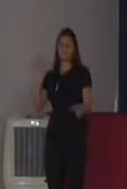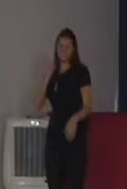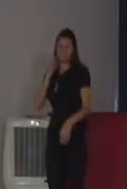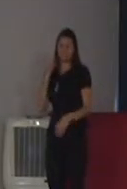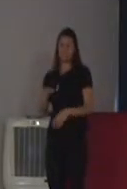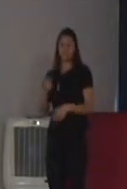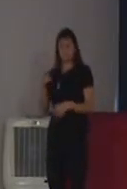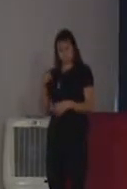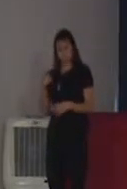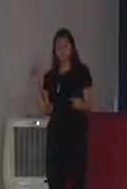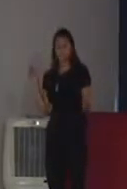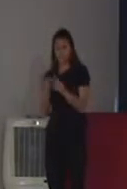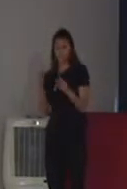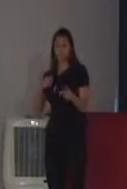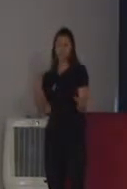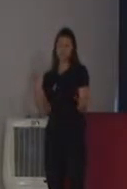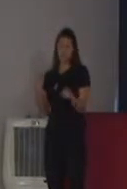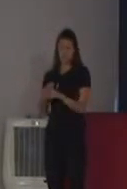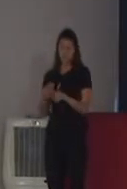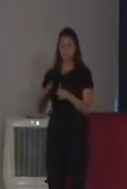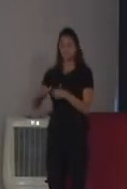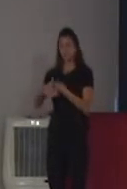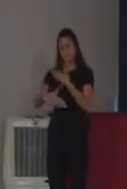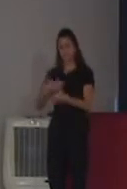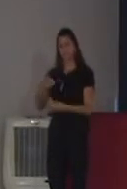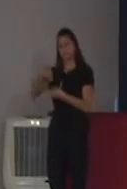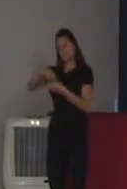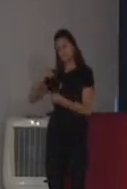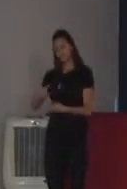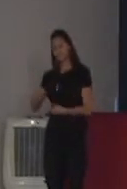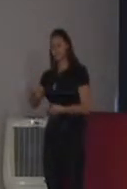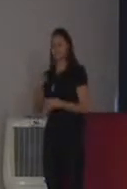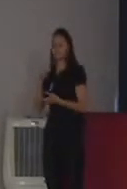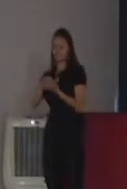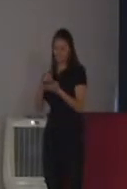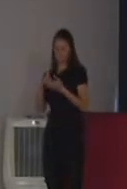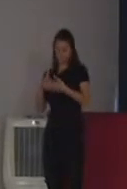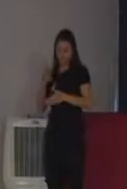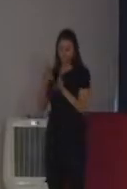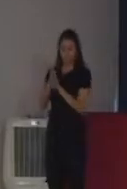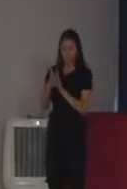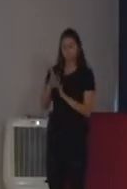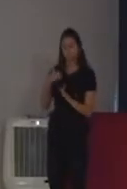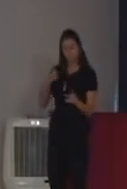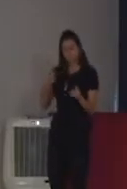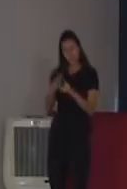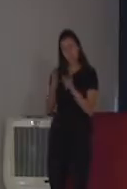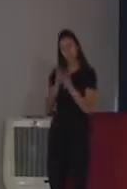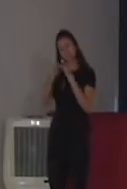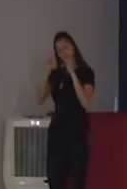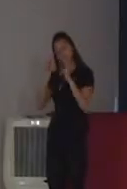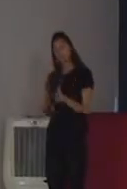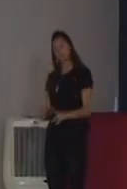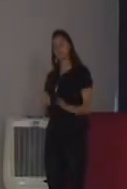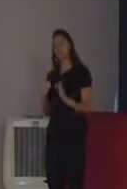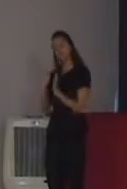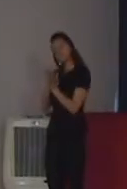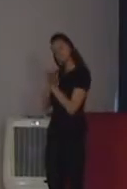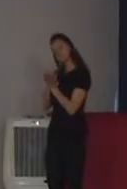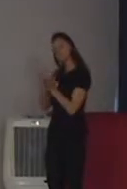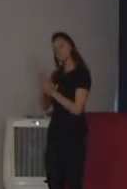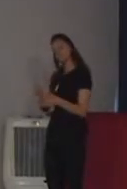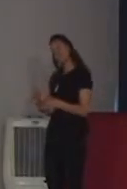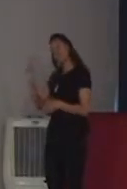he hecho parte de esos procesos políticos, por eso partía diciendo que había sido un estudiante con una línea,